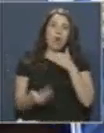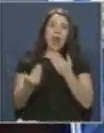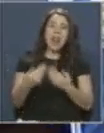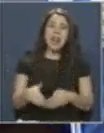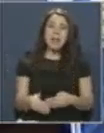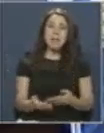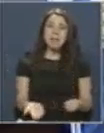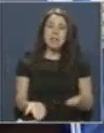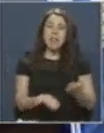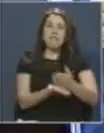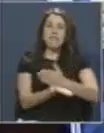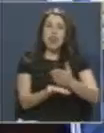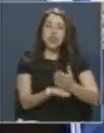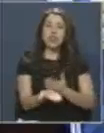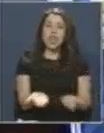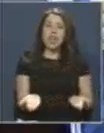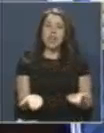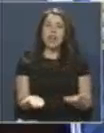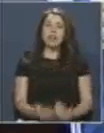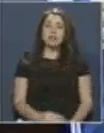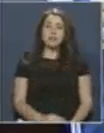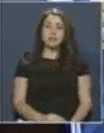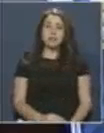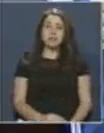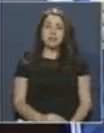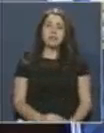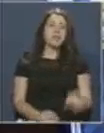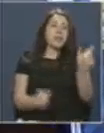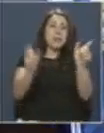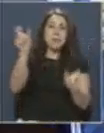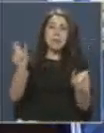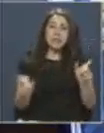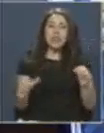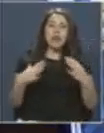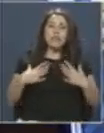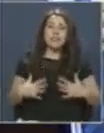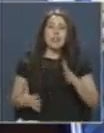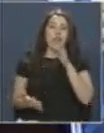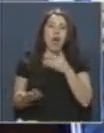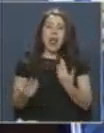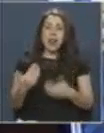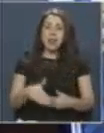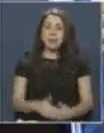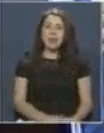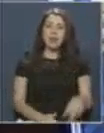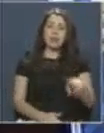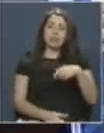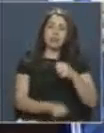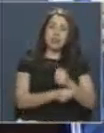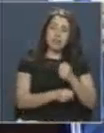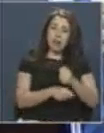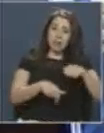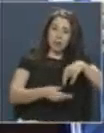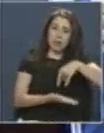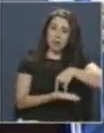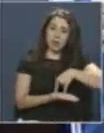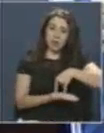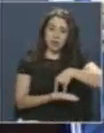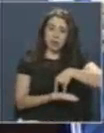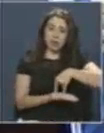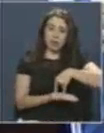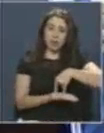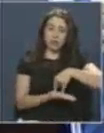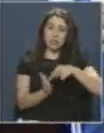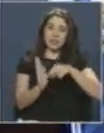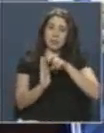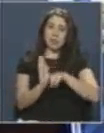frontera, ni de territorio, ni físicas, ni de personas. Hemos estado trabajando en este Parlamento, señor Presidente, varios proyectos